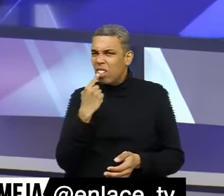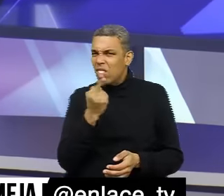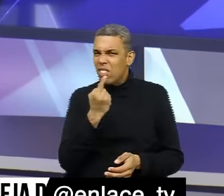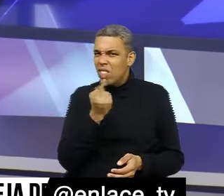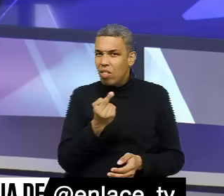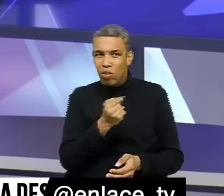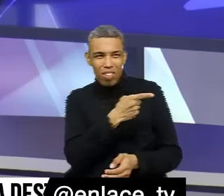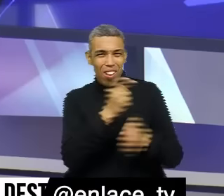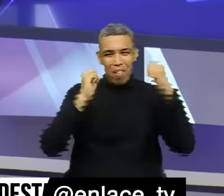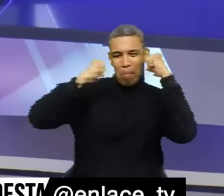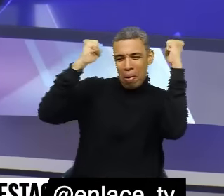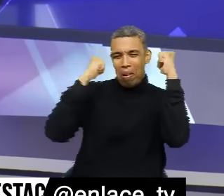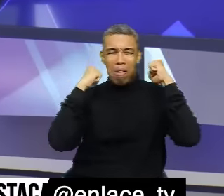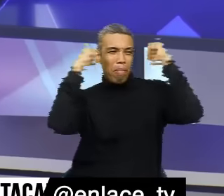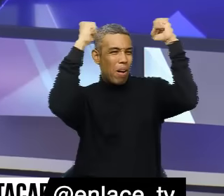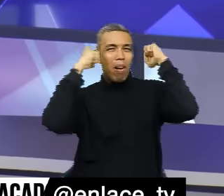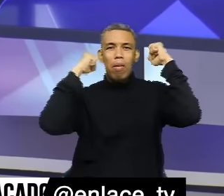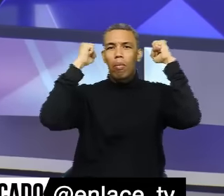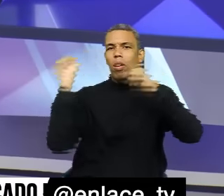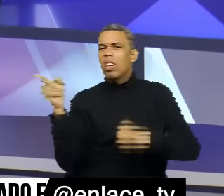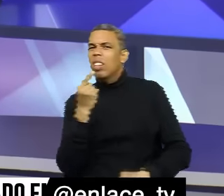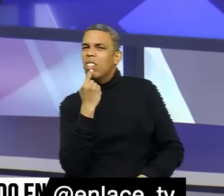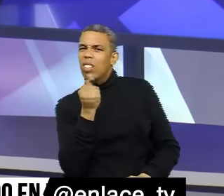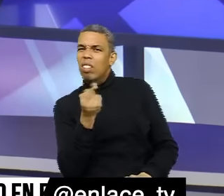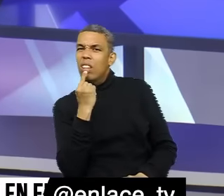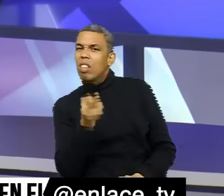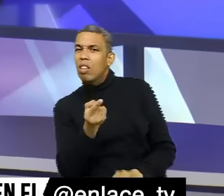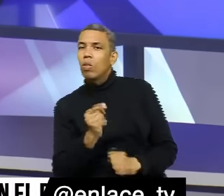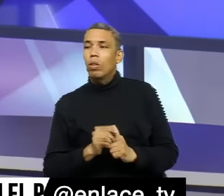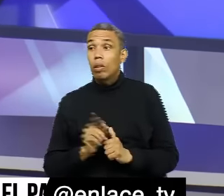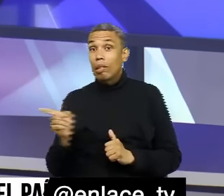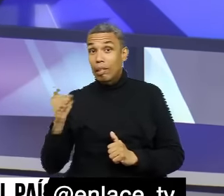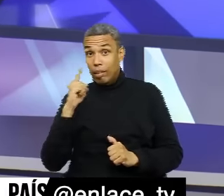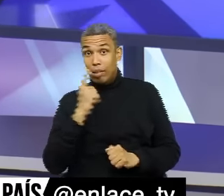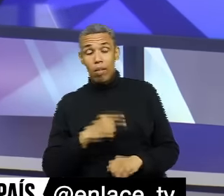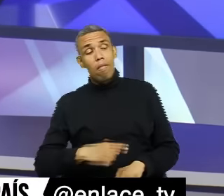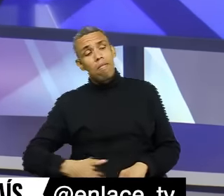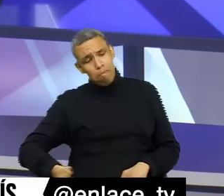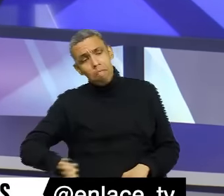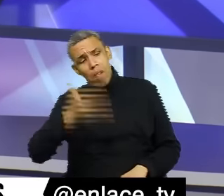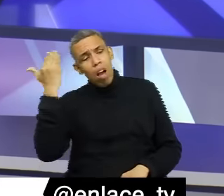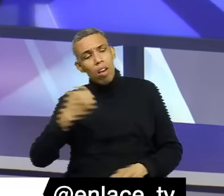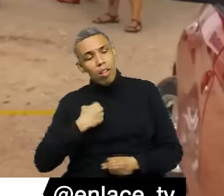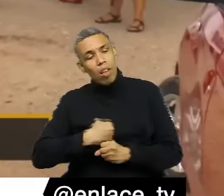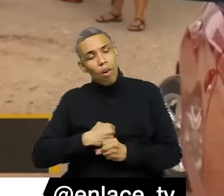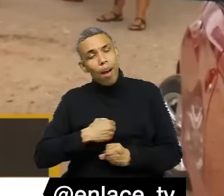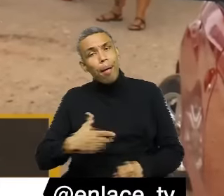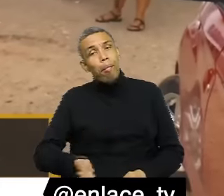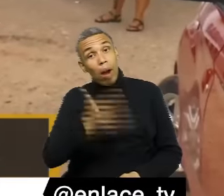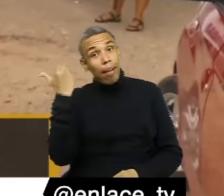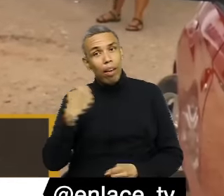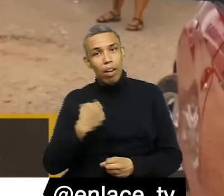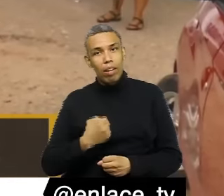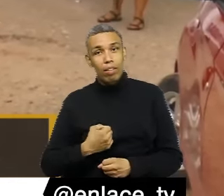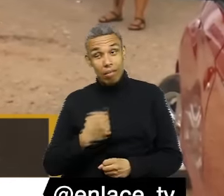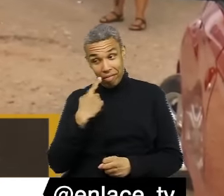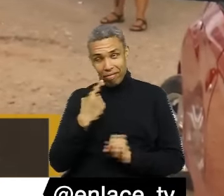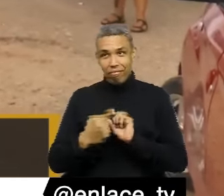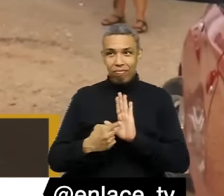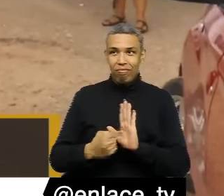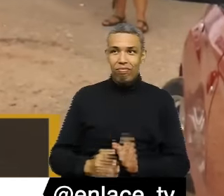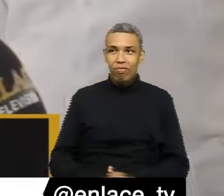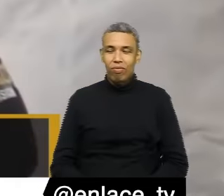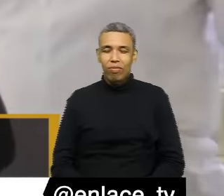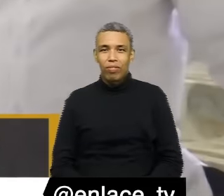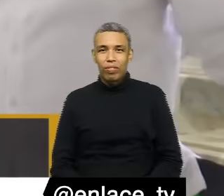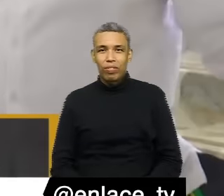fertilizantes colombianos. Literalmente, el mandatario de los santandereanos los mandó a trabajar. Ante las protestas de fertilizantes, el gobernador